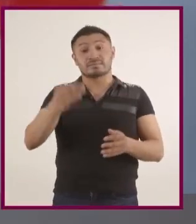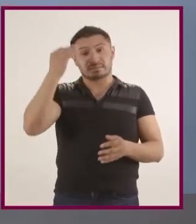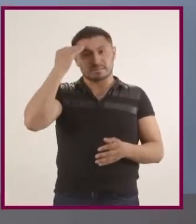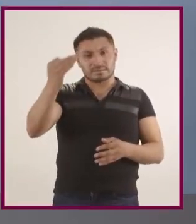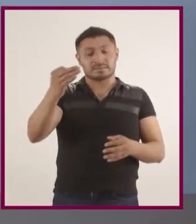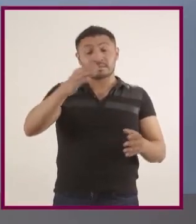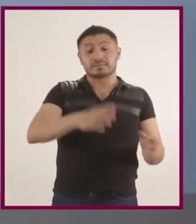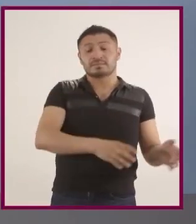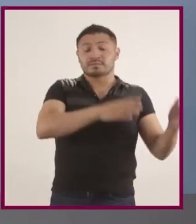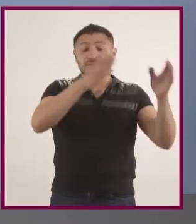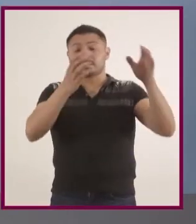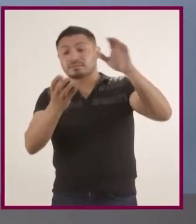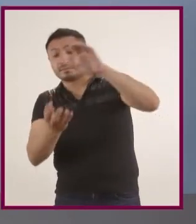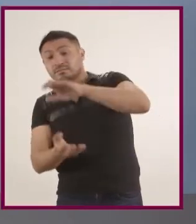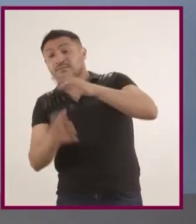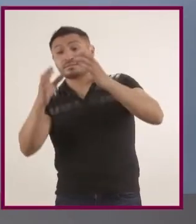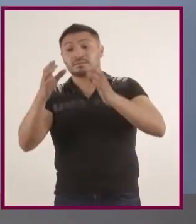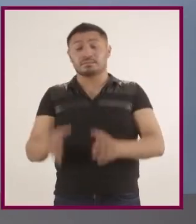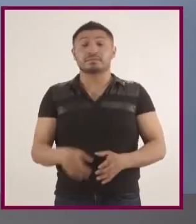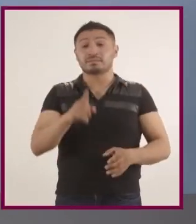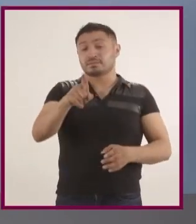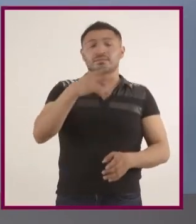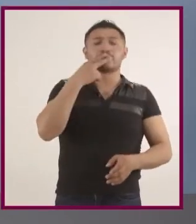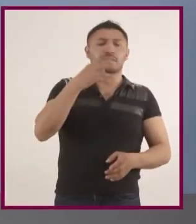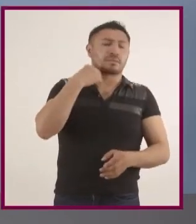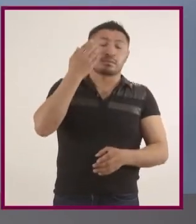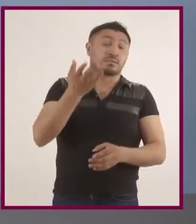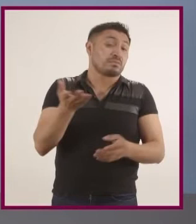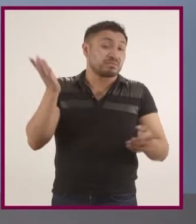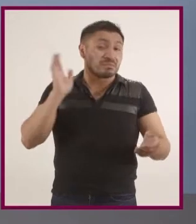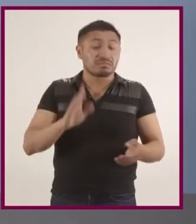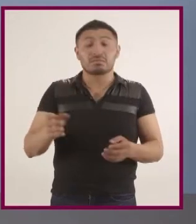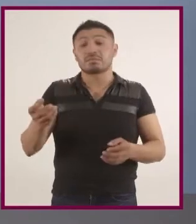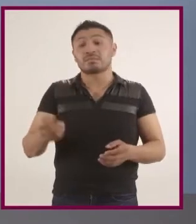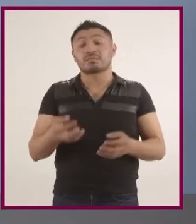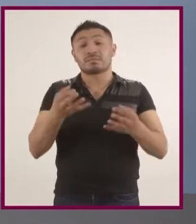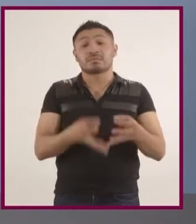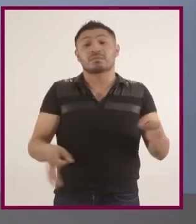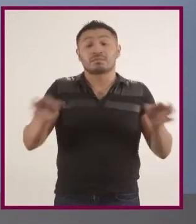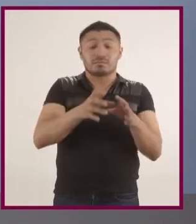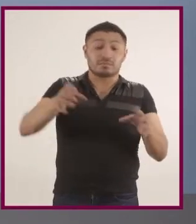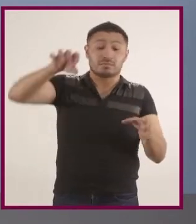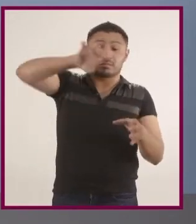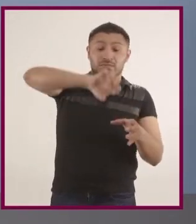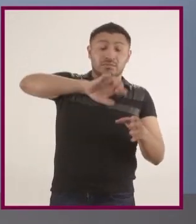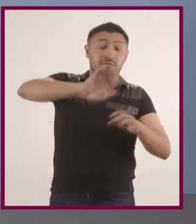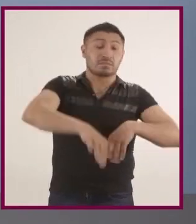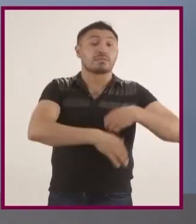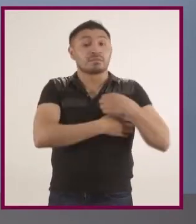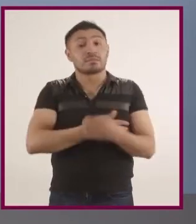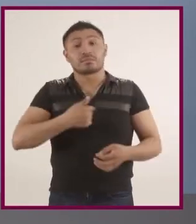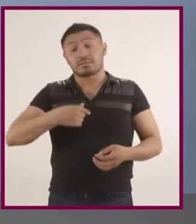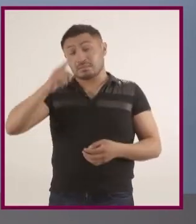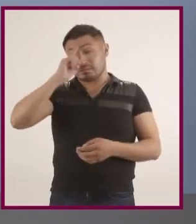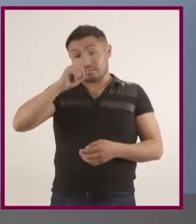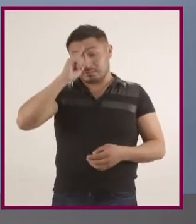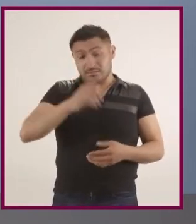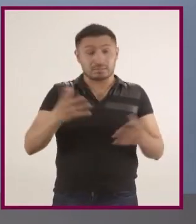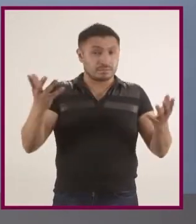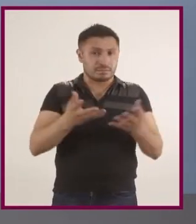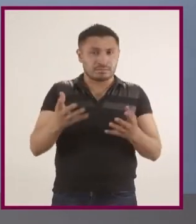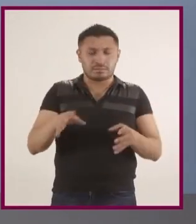pasarlo en un recipiente pueden usar cualquiera con tal de que quepa yo lo recomendaría para hacerlo